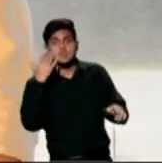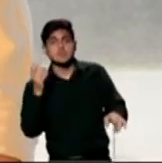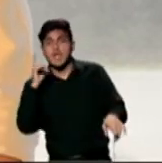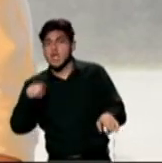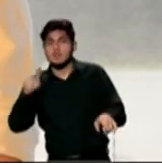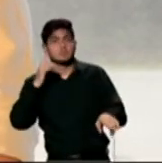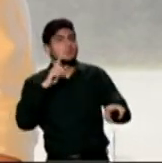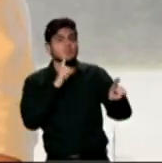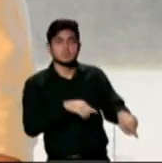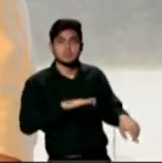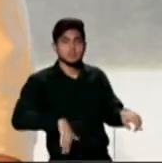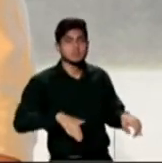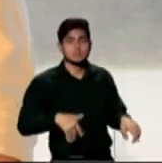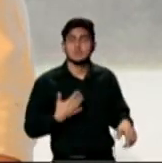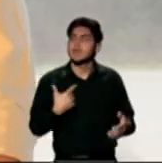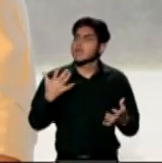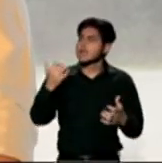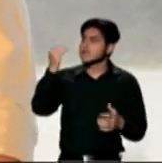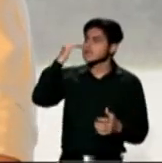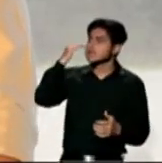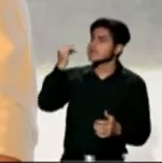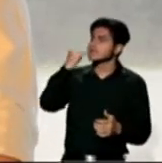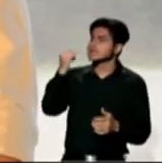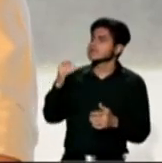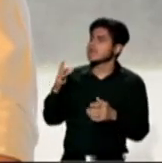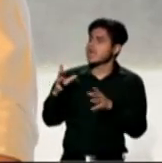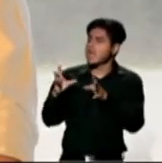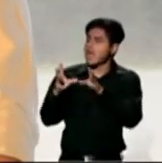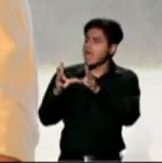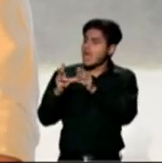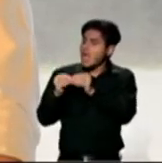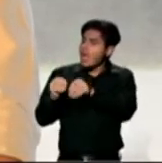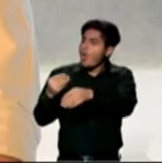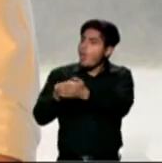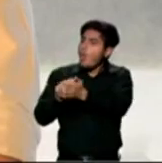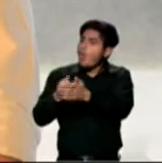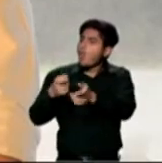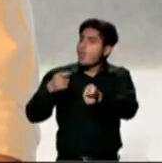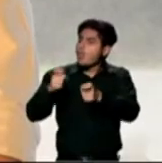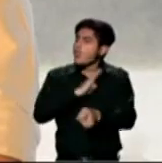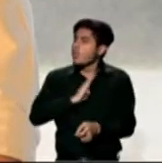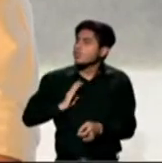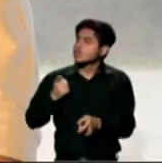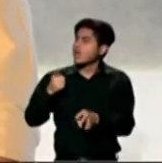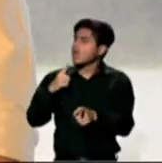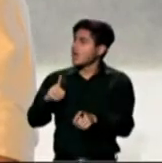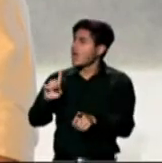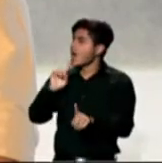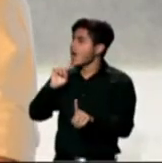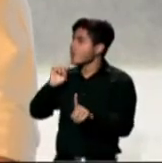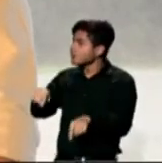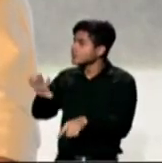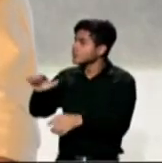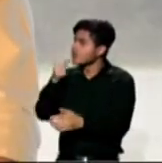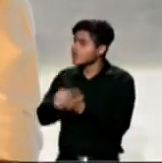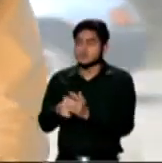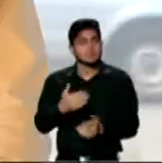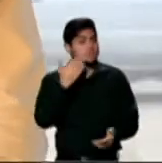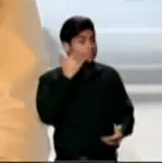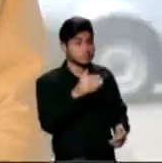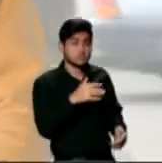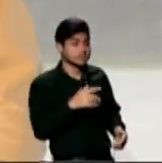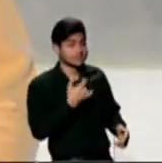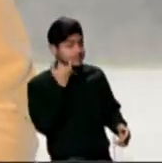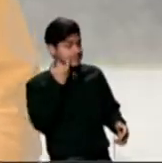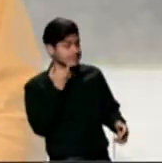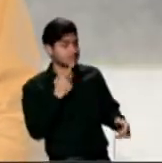de seguimiento a ese tema, quería saber si la Junta contestó su carta o ha sostenido conversación telefónica. No sé si ha enviado alguna respuesta que yo no haya visto, o